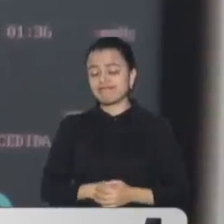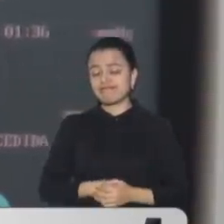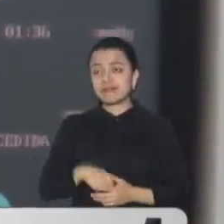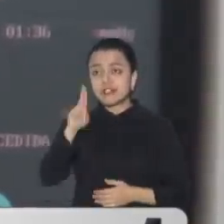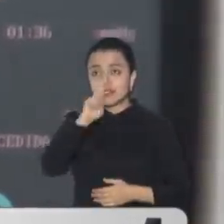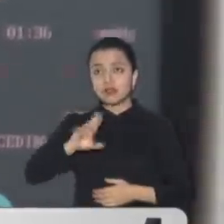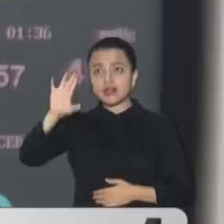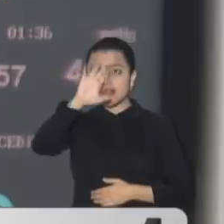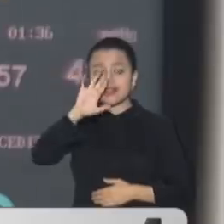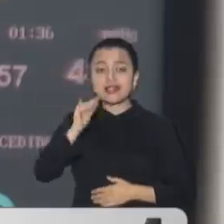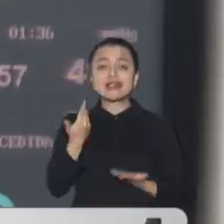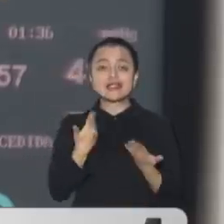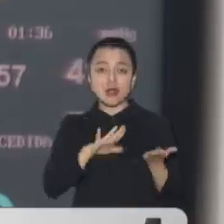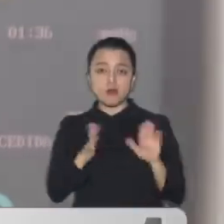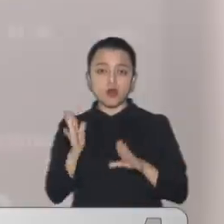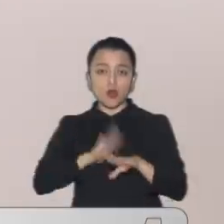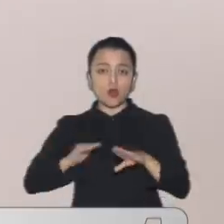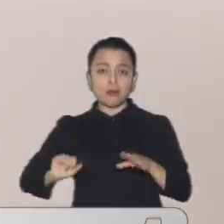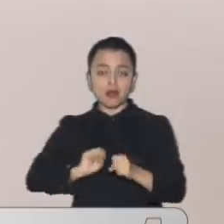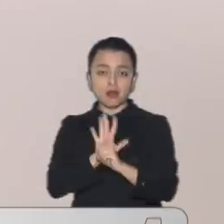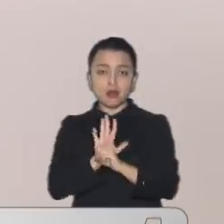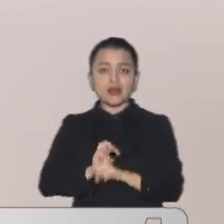ya han fallecido por COVID-19